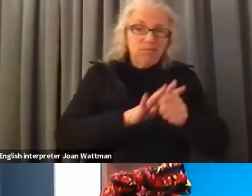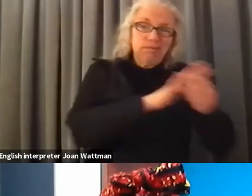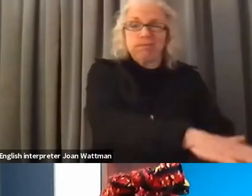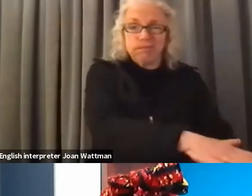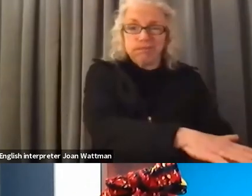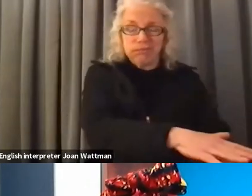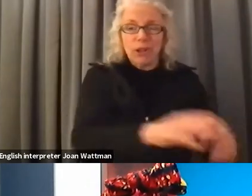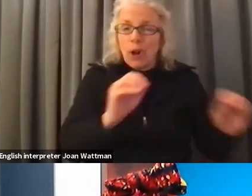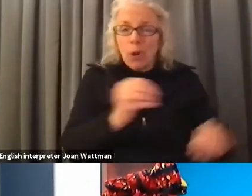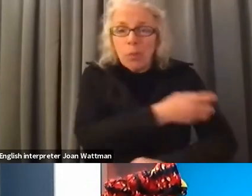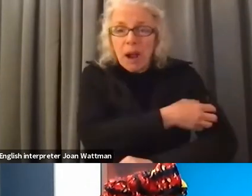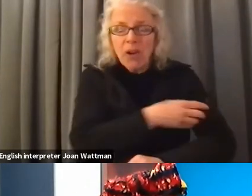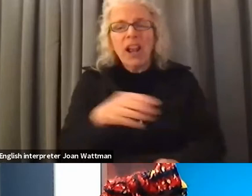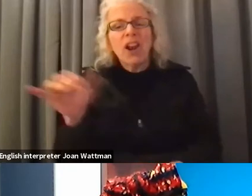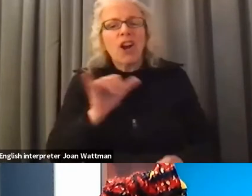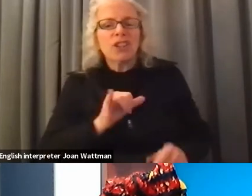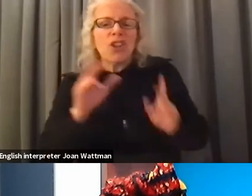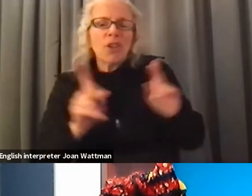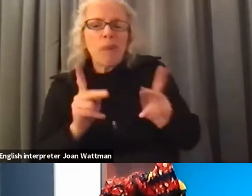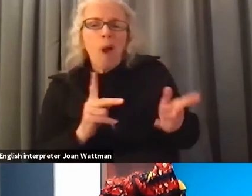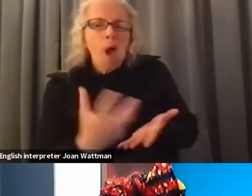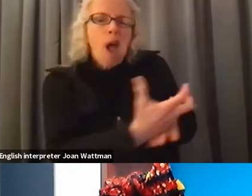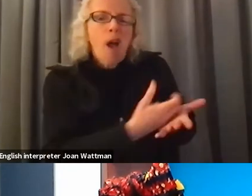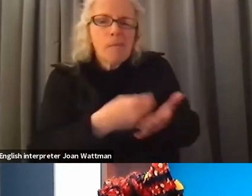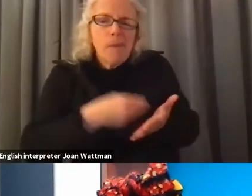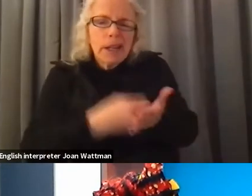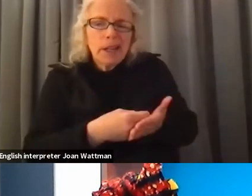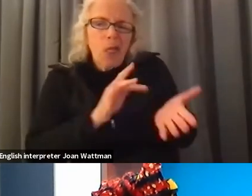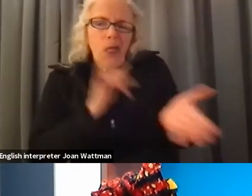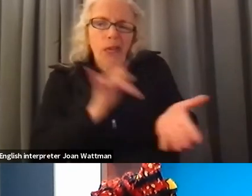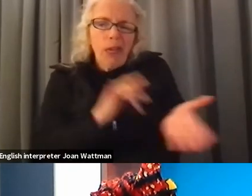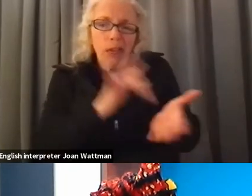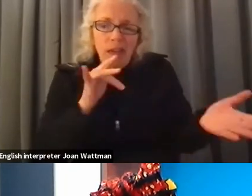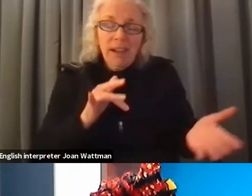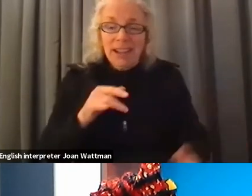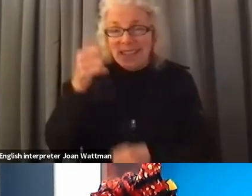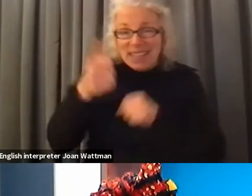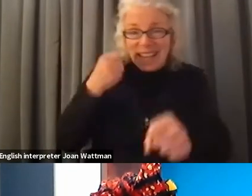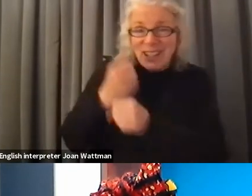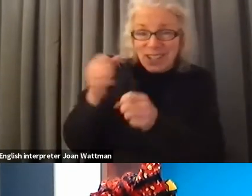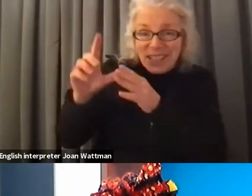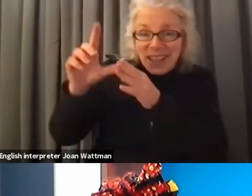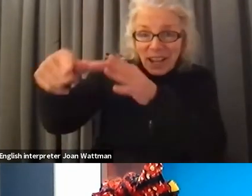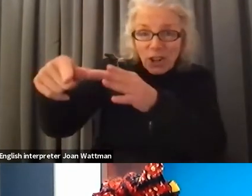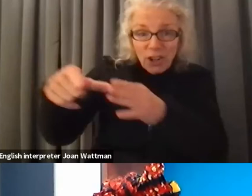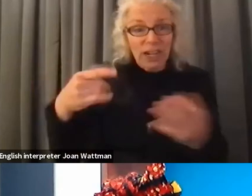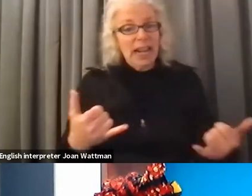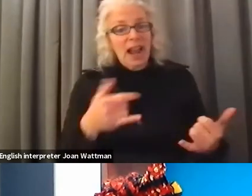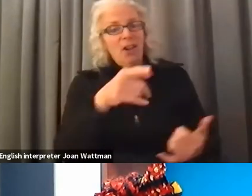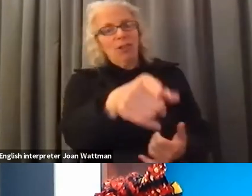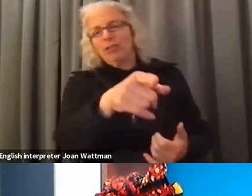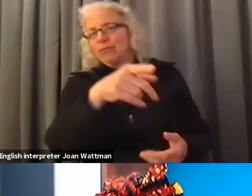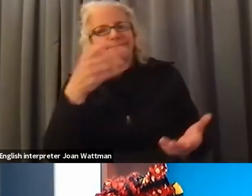capitalista. Más de una década después, incluso ahora que se ha convertido en una figura con reconocimiento